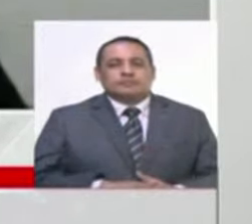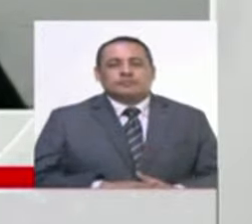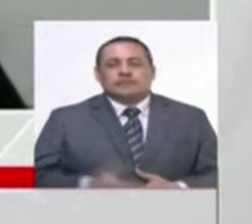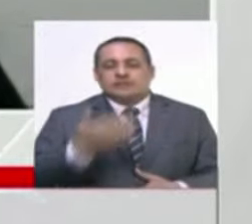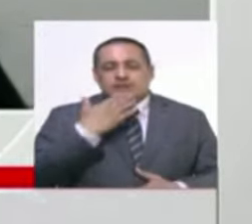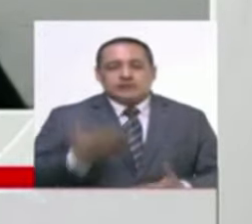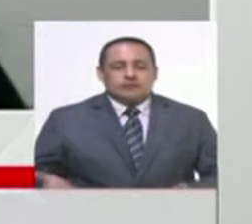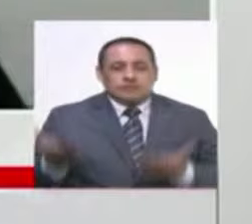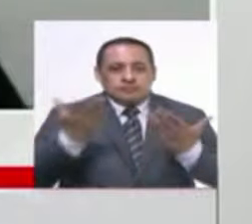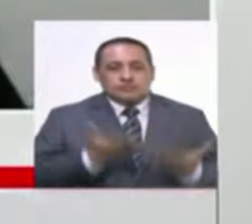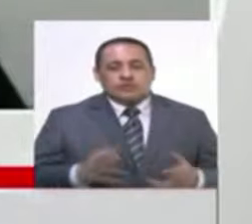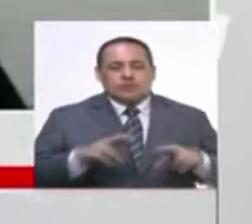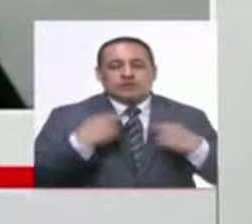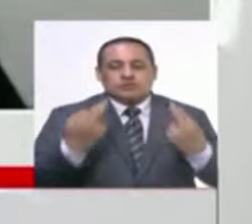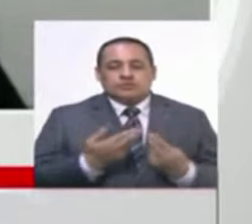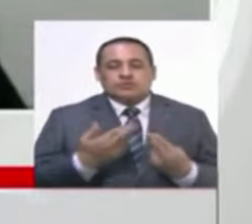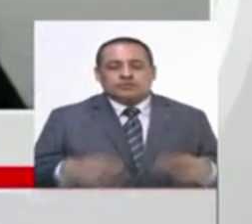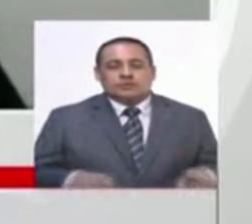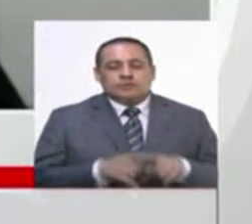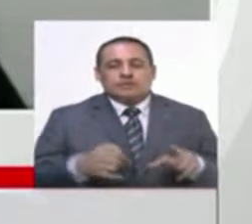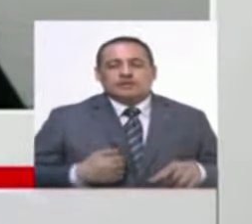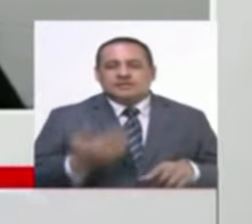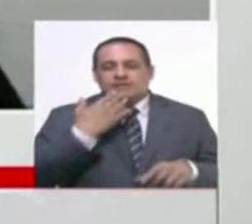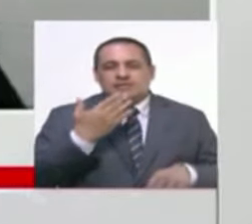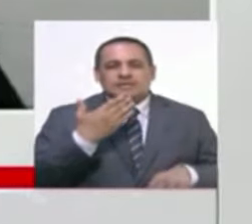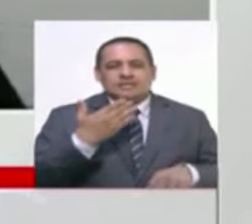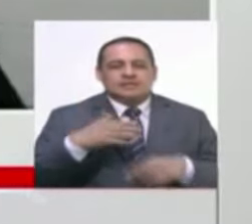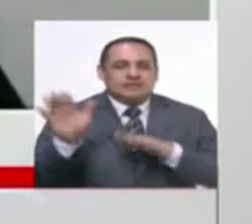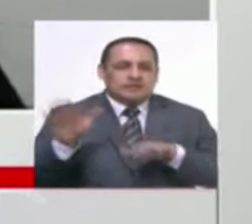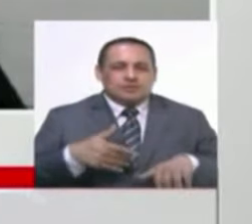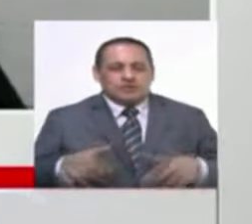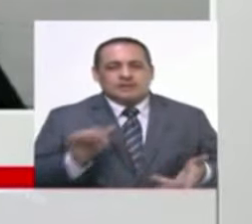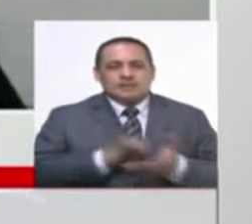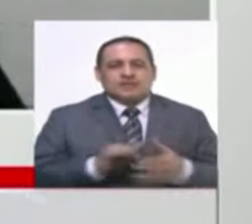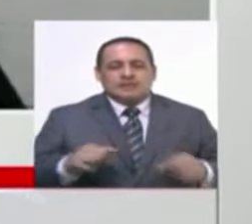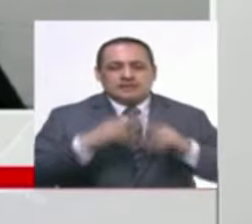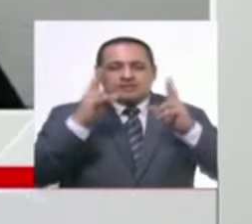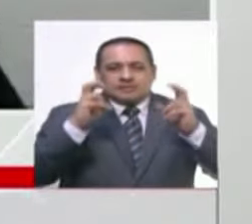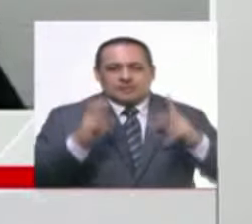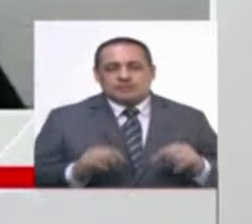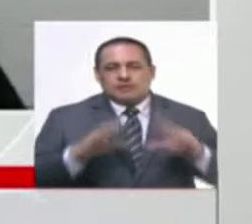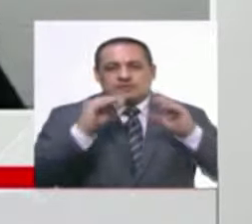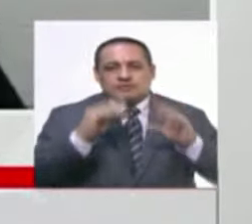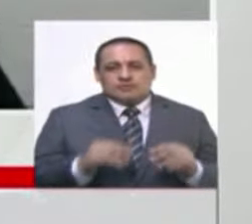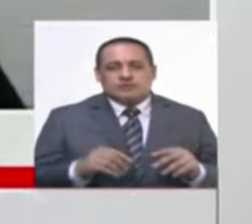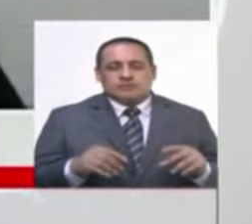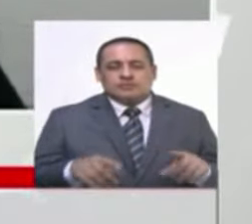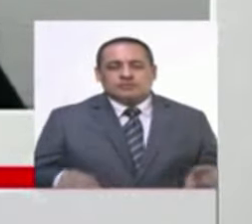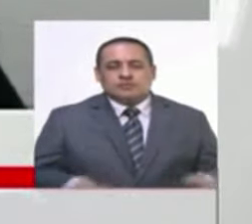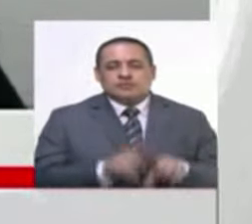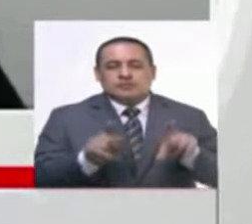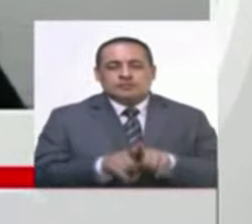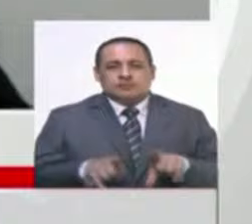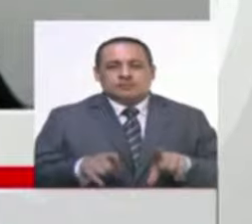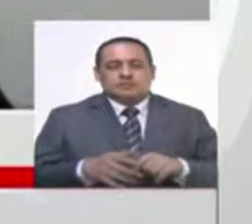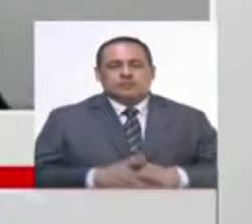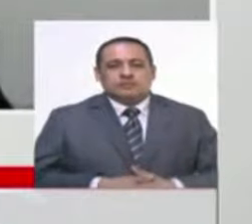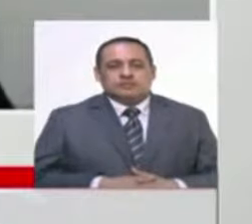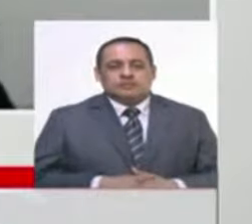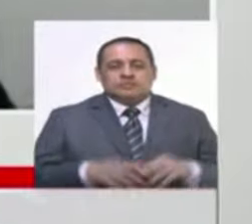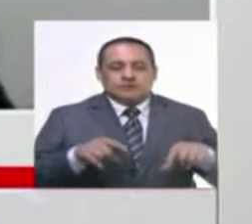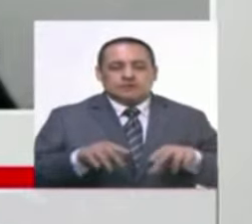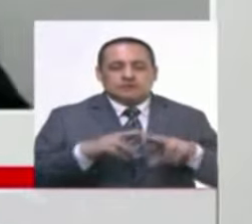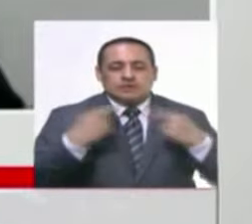los convocó a la reunión y quién los convocó a esa reunión y qué temas fueron tratados en